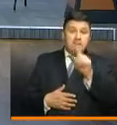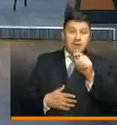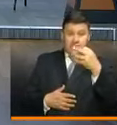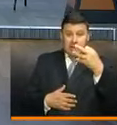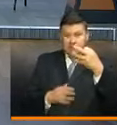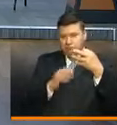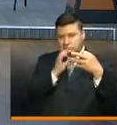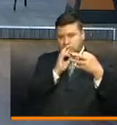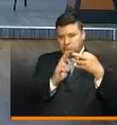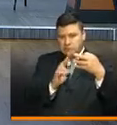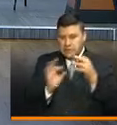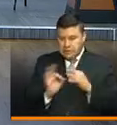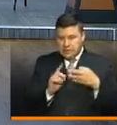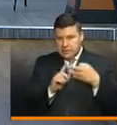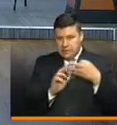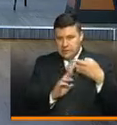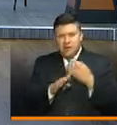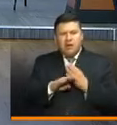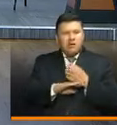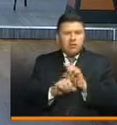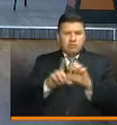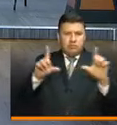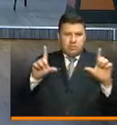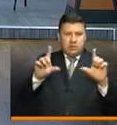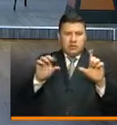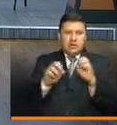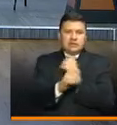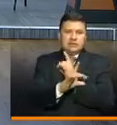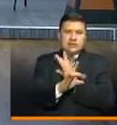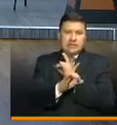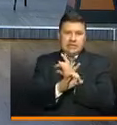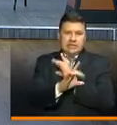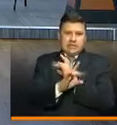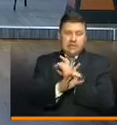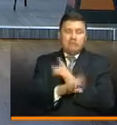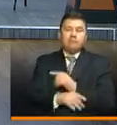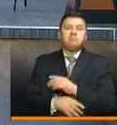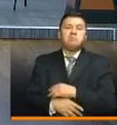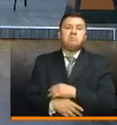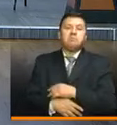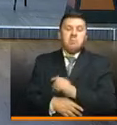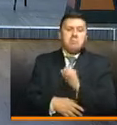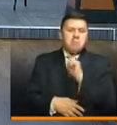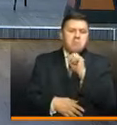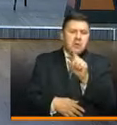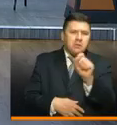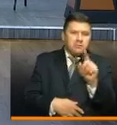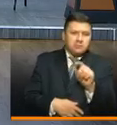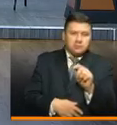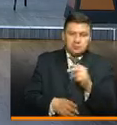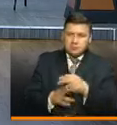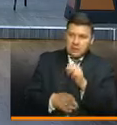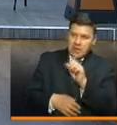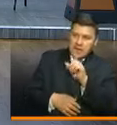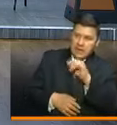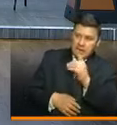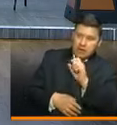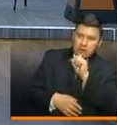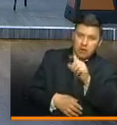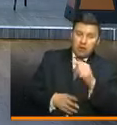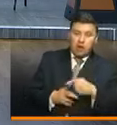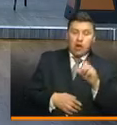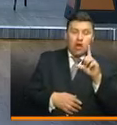tres que se han preparado a través del chat con los colegas es precisamente para ustedes, señor Alejandro Pacheco.